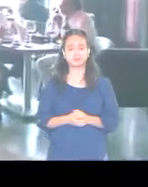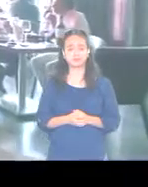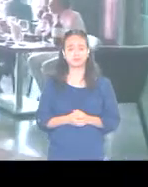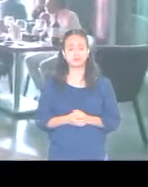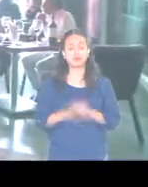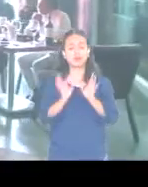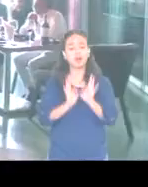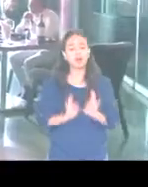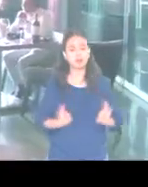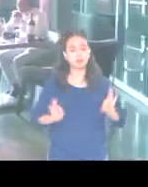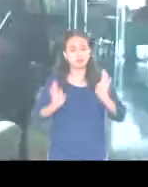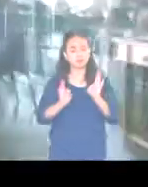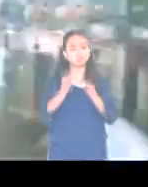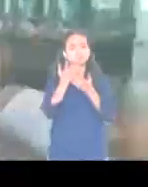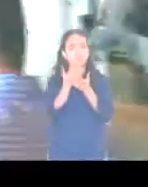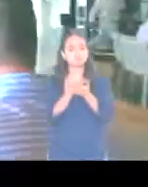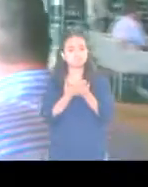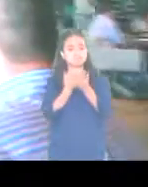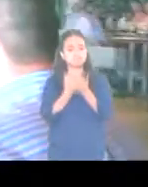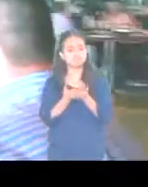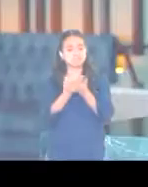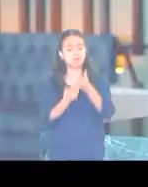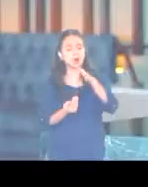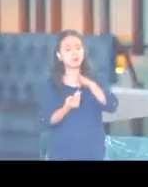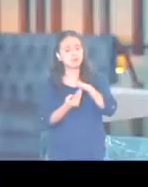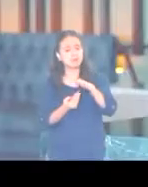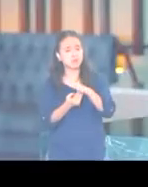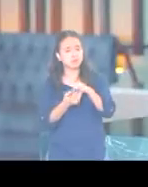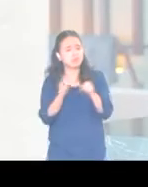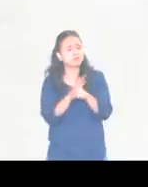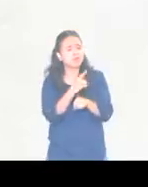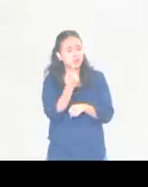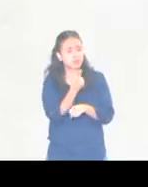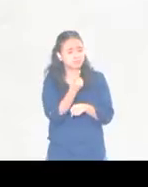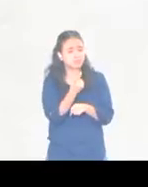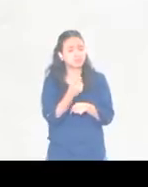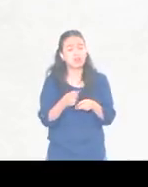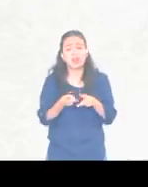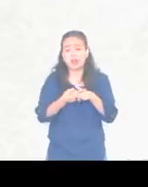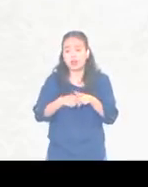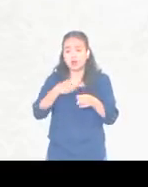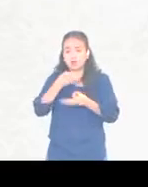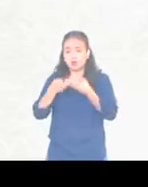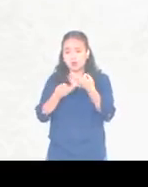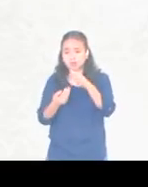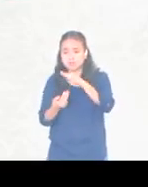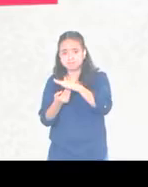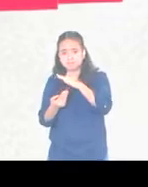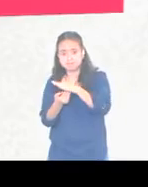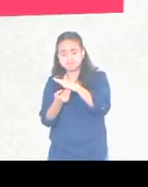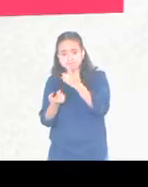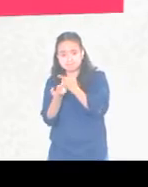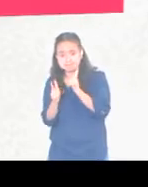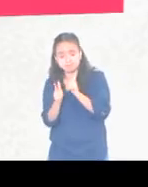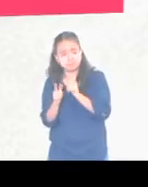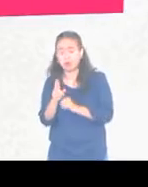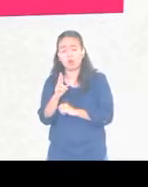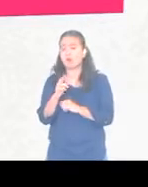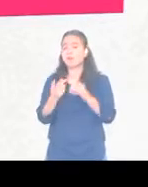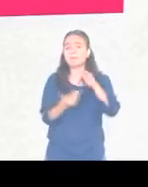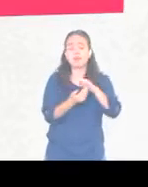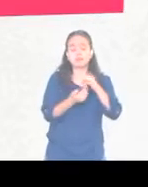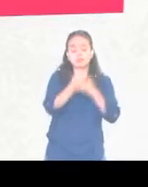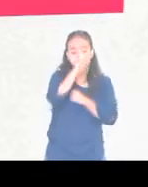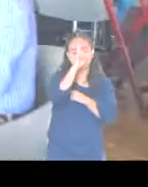Es importante que esperes a que se te asigne un lugar, porque en este nuevo regreso no todas las mesas estarán disponibles. Algunas están como sana distancia. Por